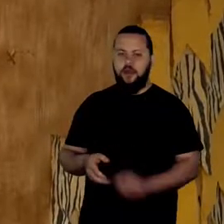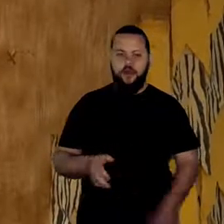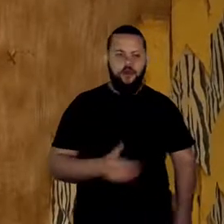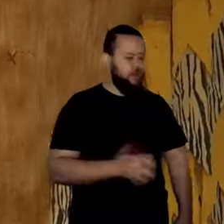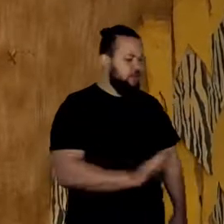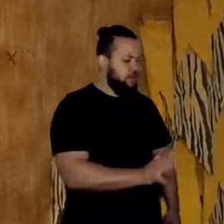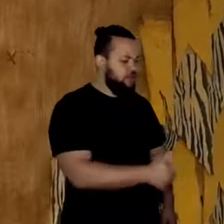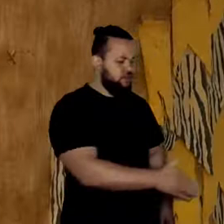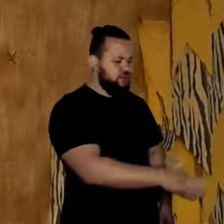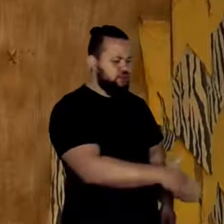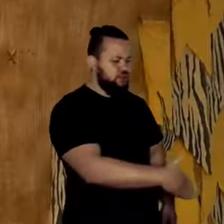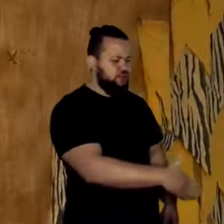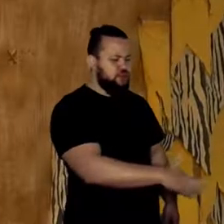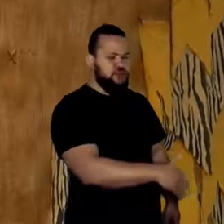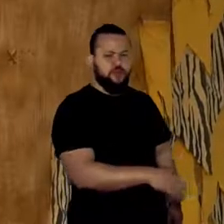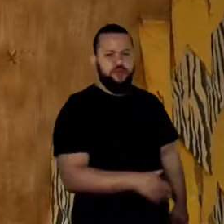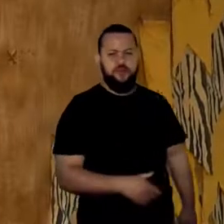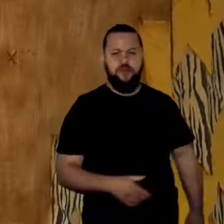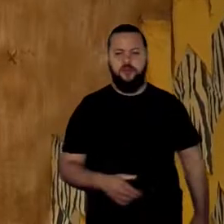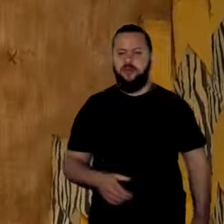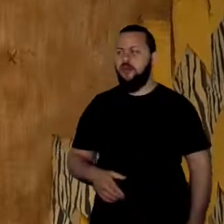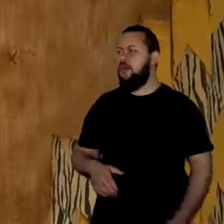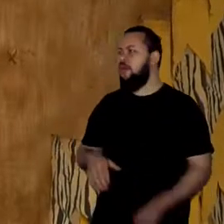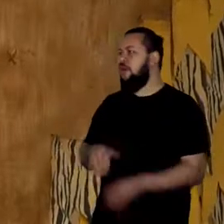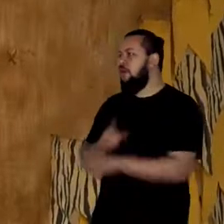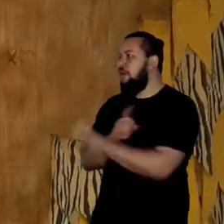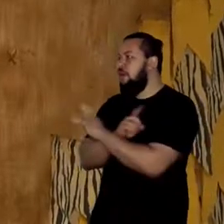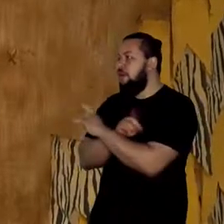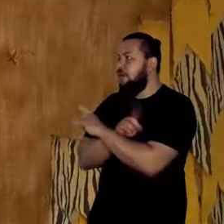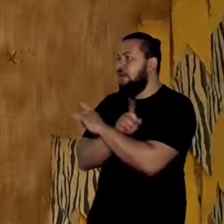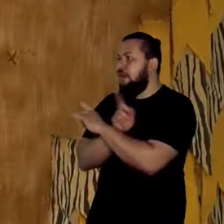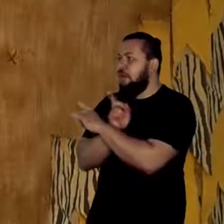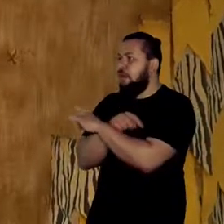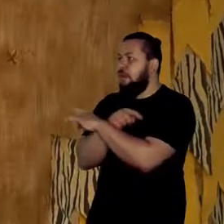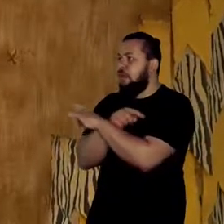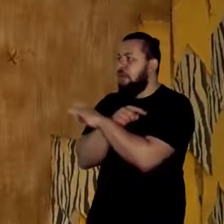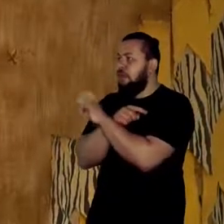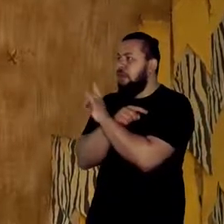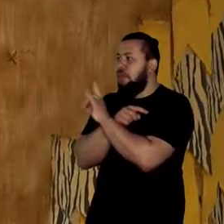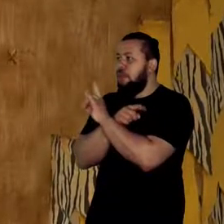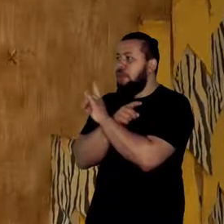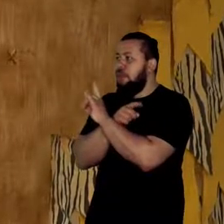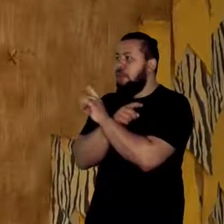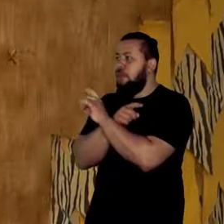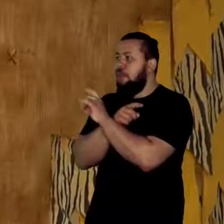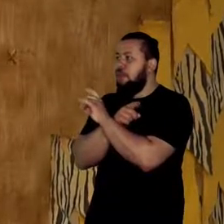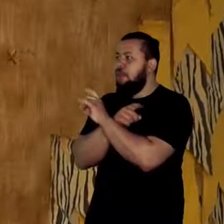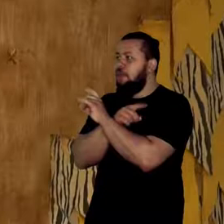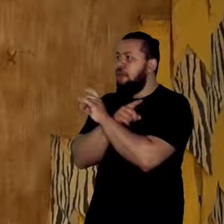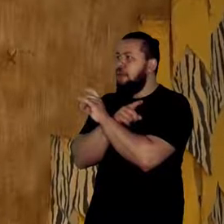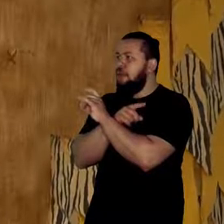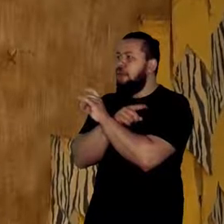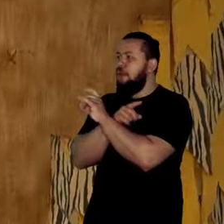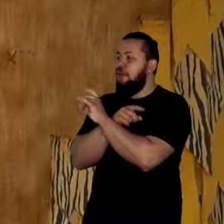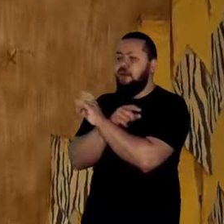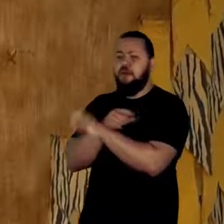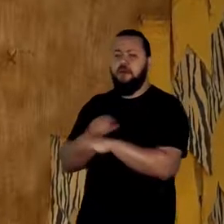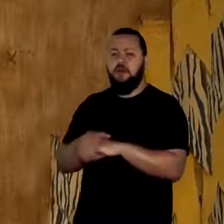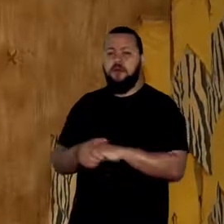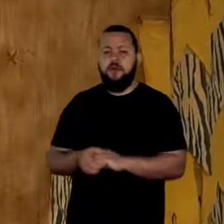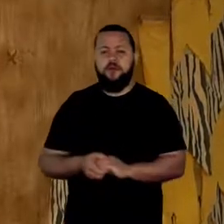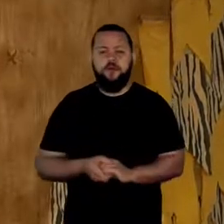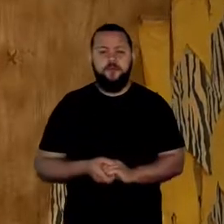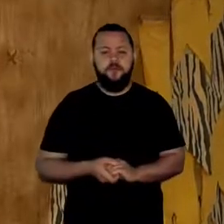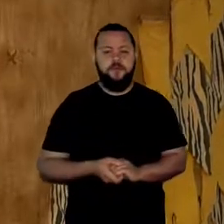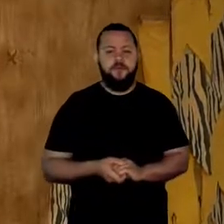la espina dorsal del planeta en mi cordillera. Soy lo que me enseñó mi padre, el que no quiere a su patria, no quiere a su